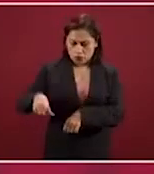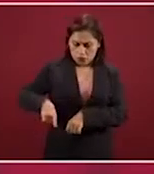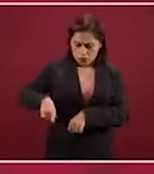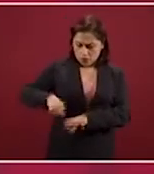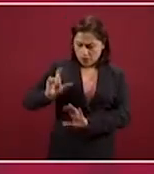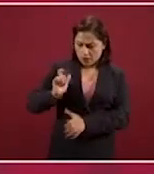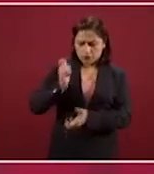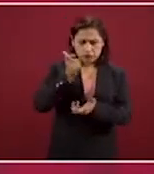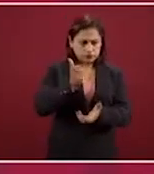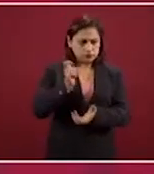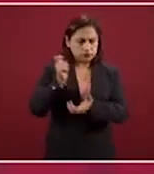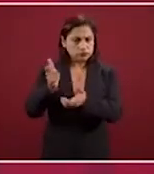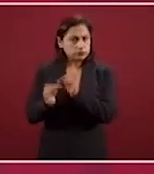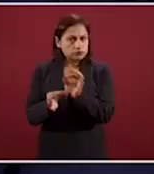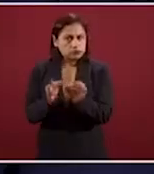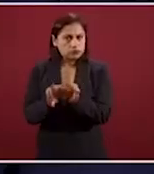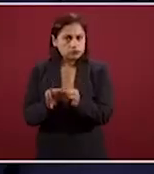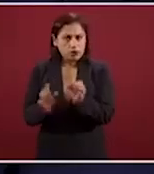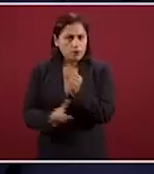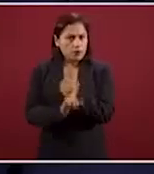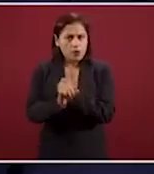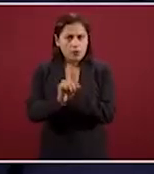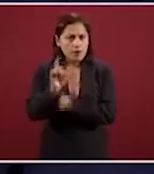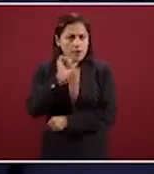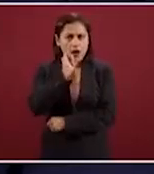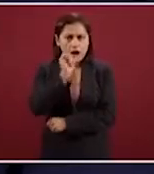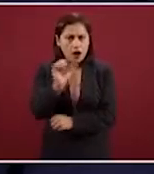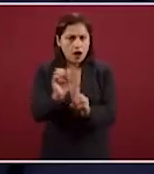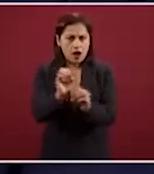no ha habido problema, no se ha